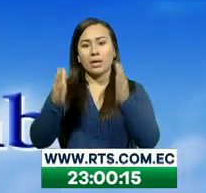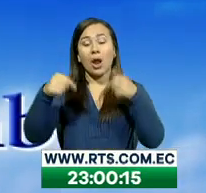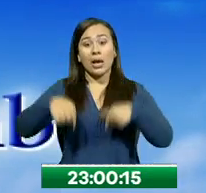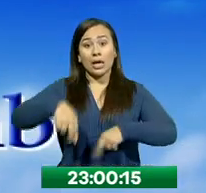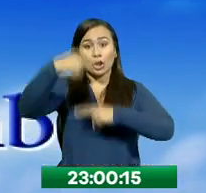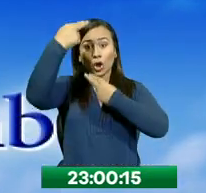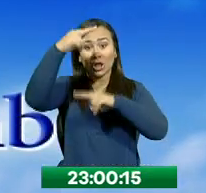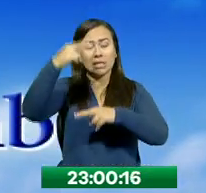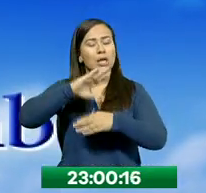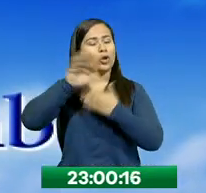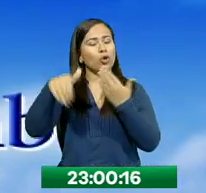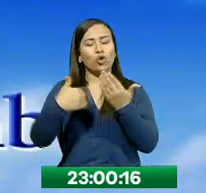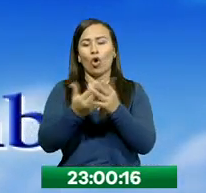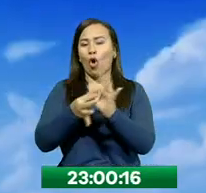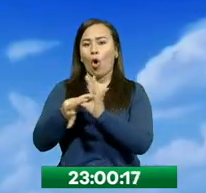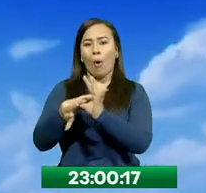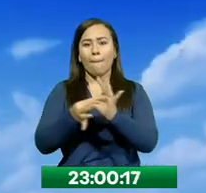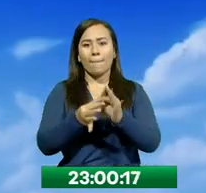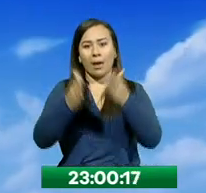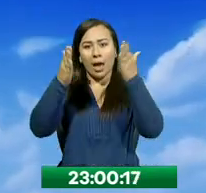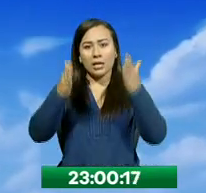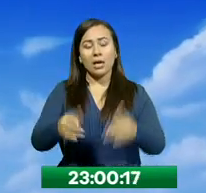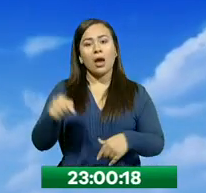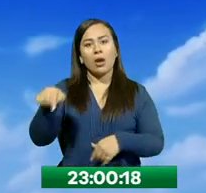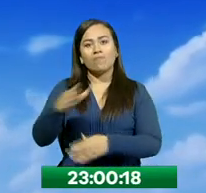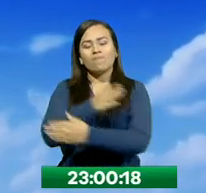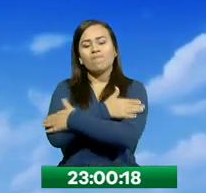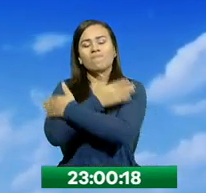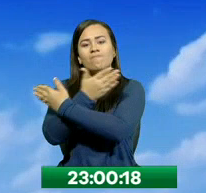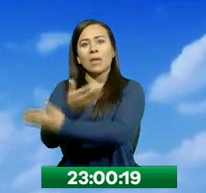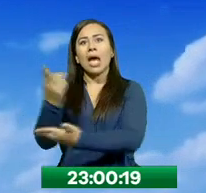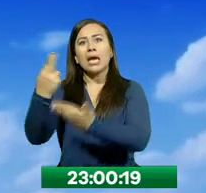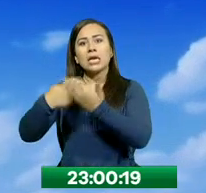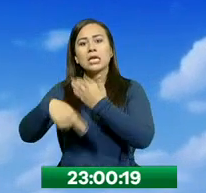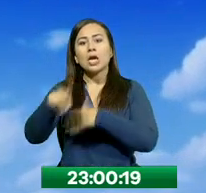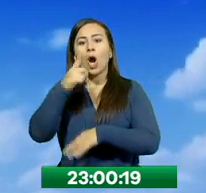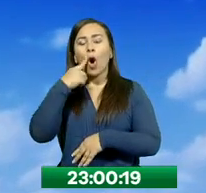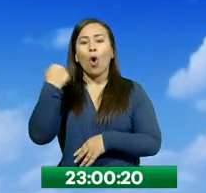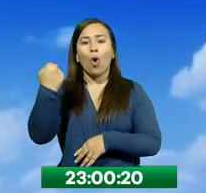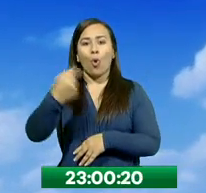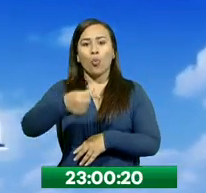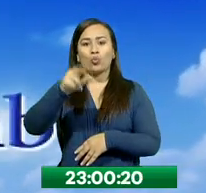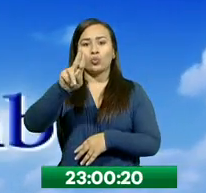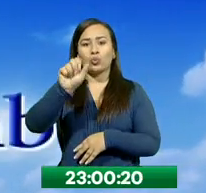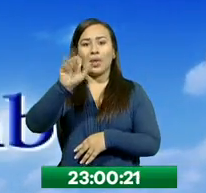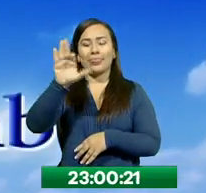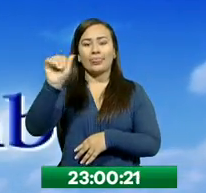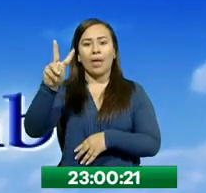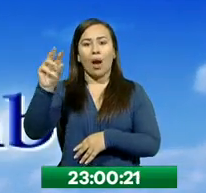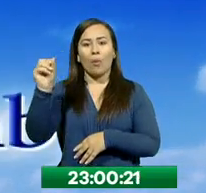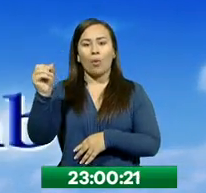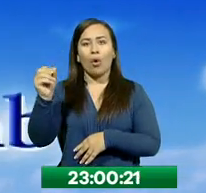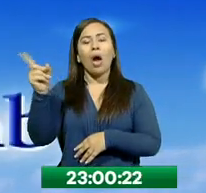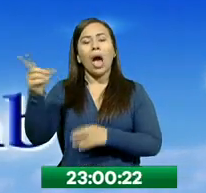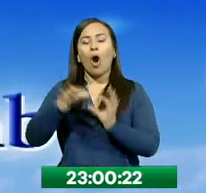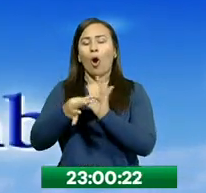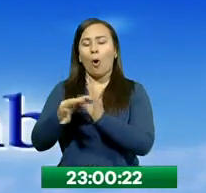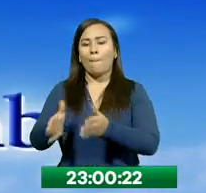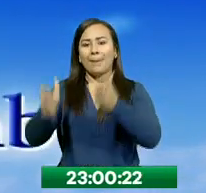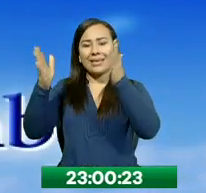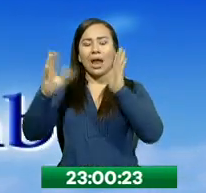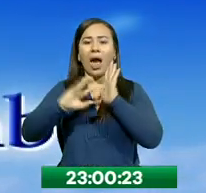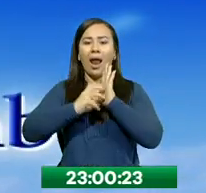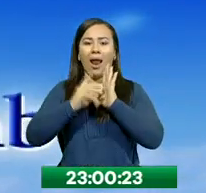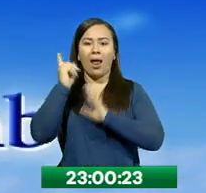noticia expresamos nuestras más sentidas condolencias a su hijo Gustavo Ordóñez, compañero sonidista.